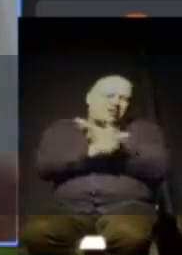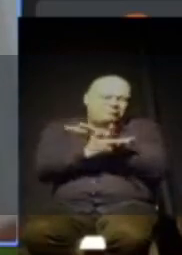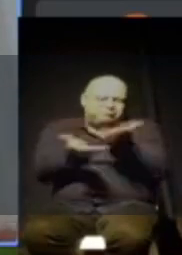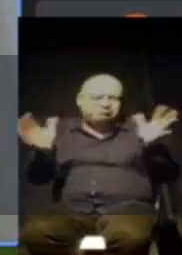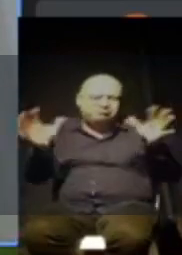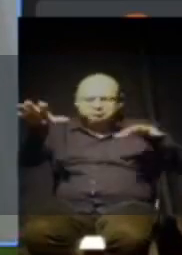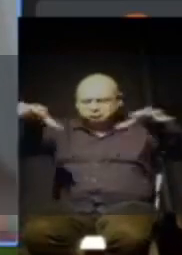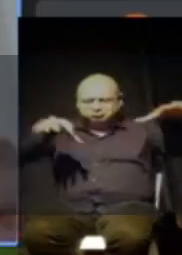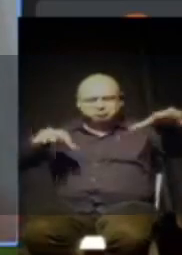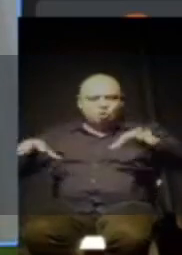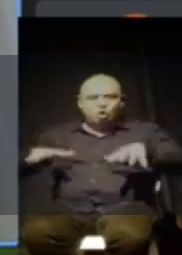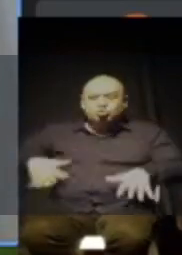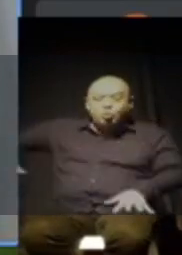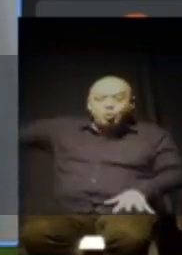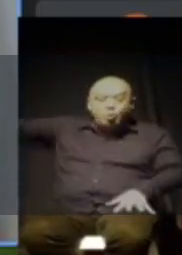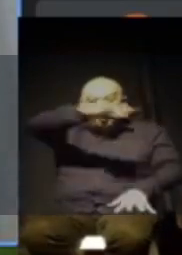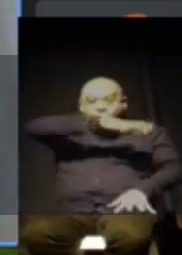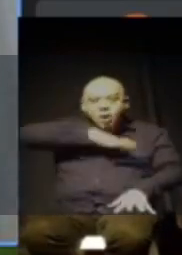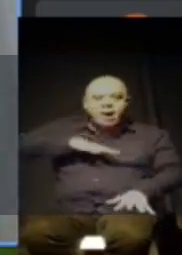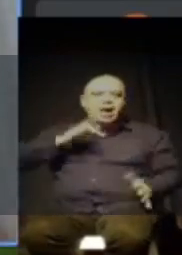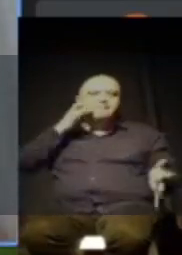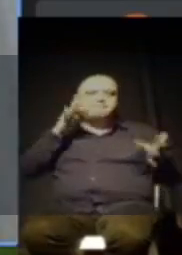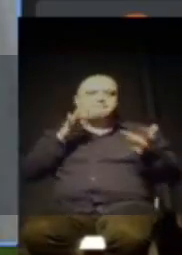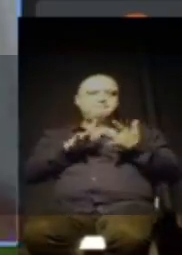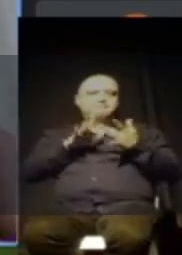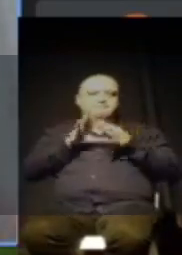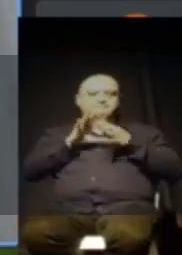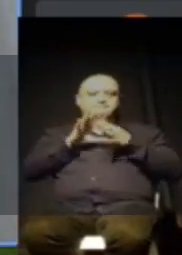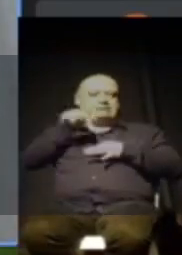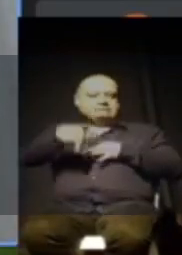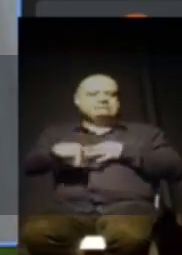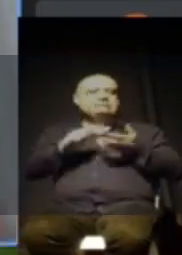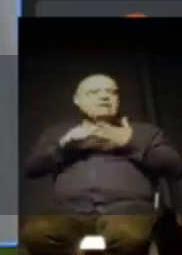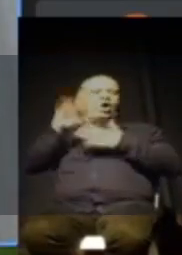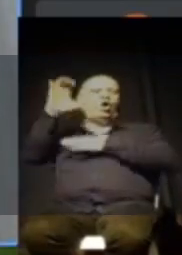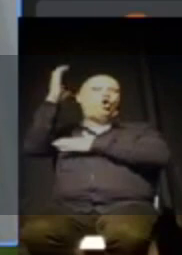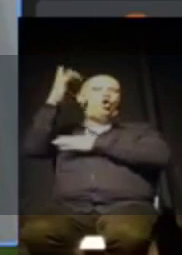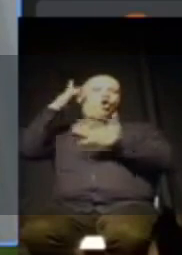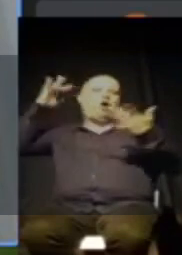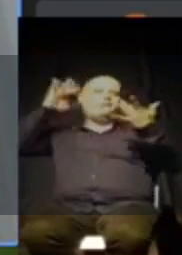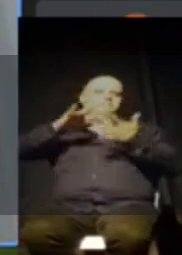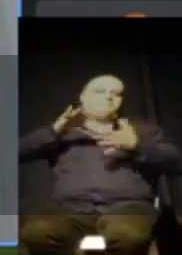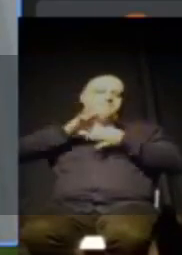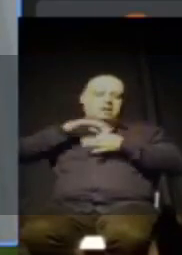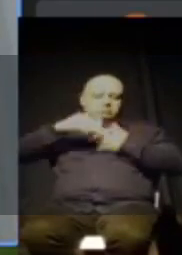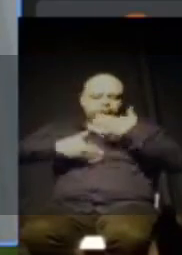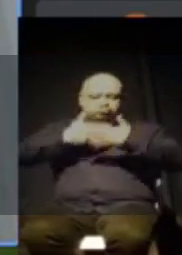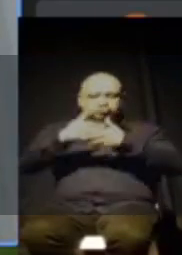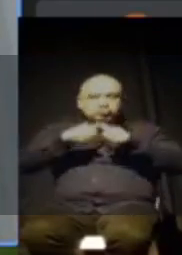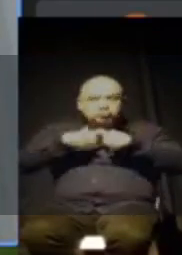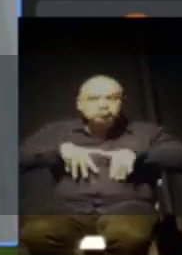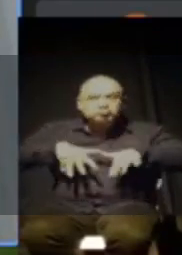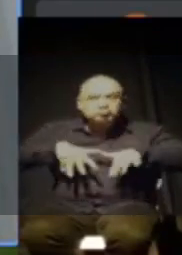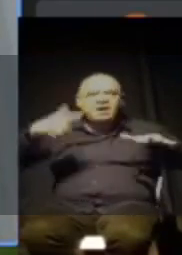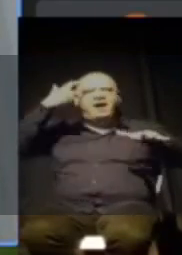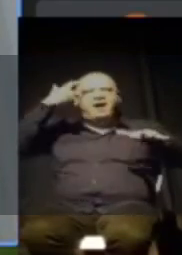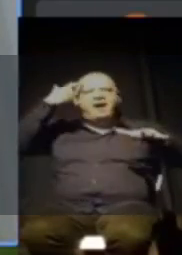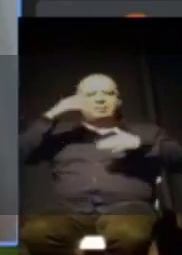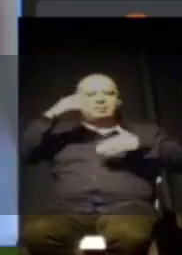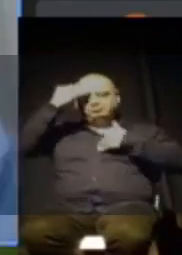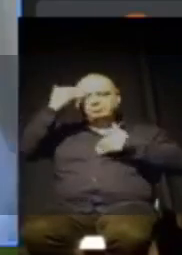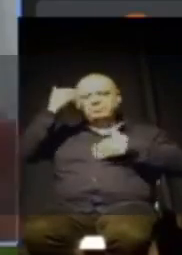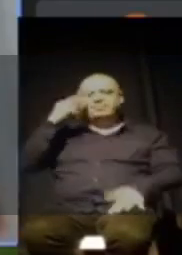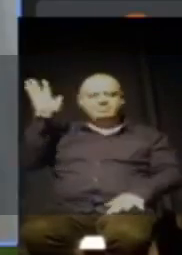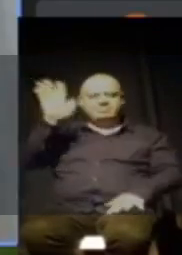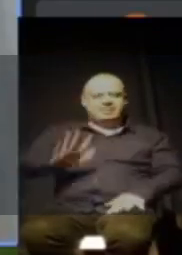aún en lo imprevisible, deben corresponder con los rostros de la nación y convertirse en una conciencia nacional,